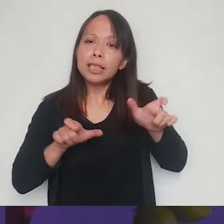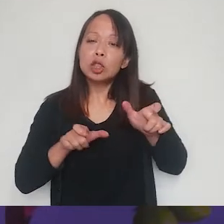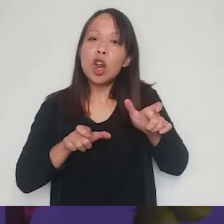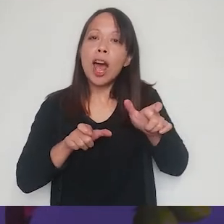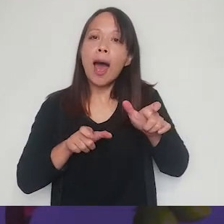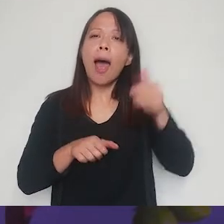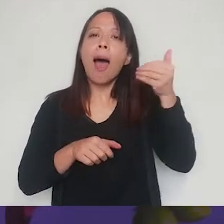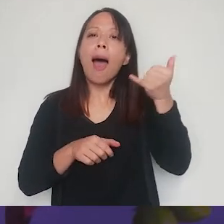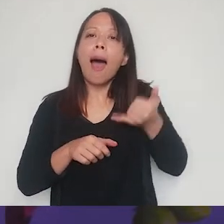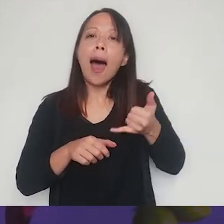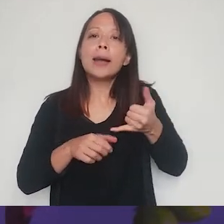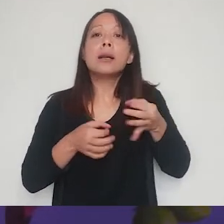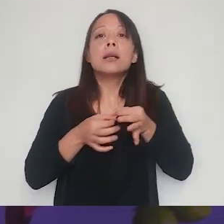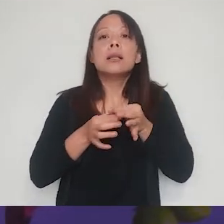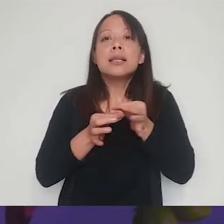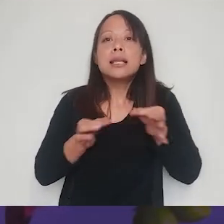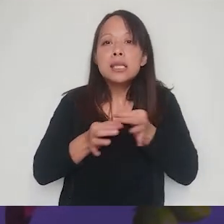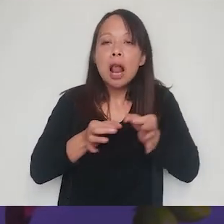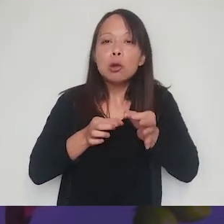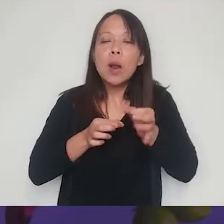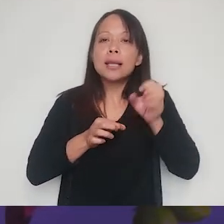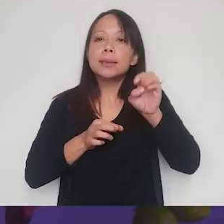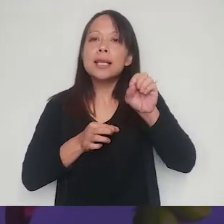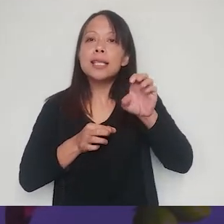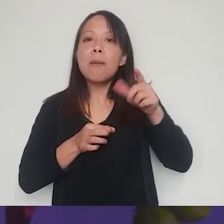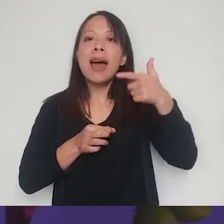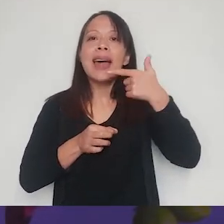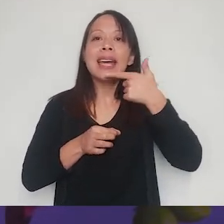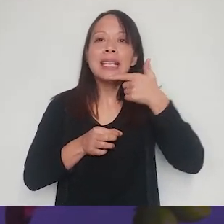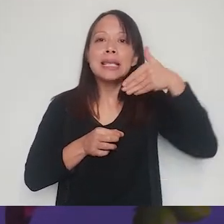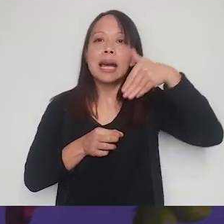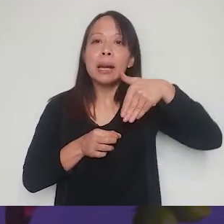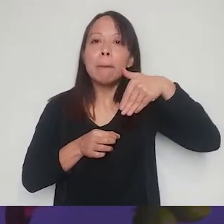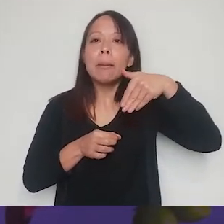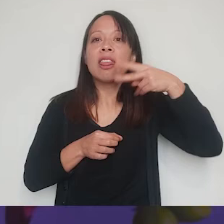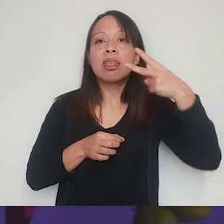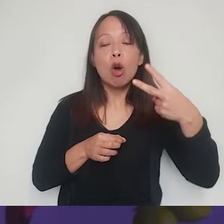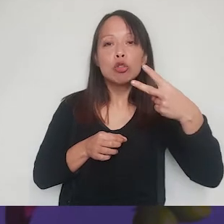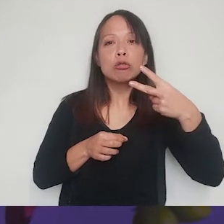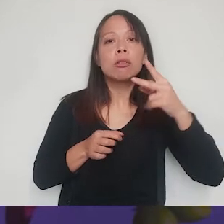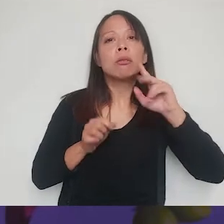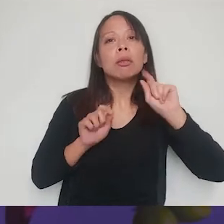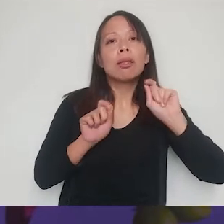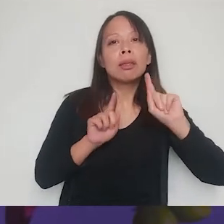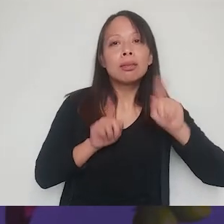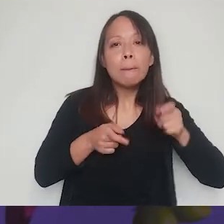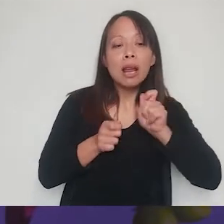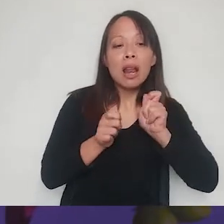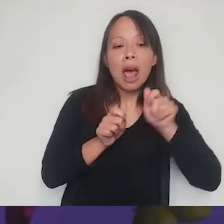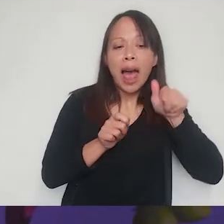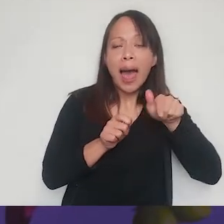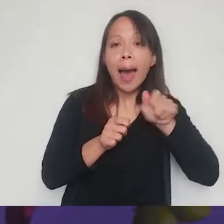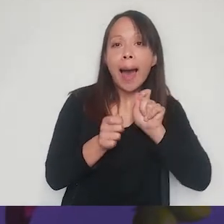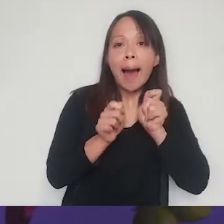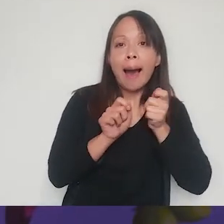a SMN1 llamado SMN2, que difiere de SMN1 en que tiene 11